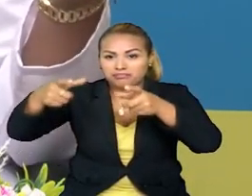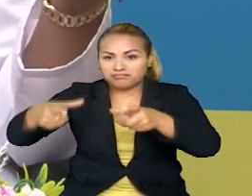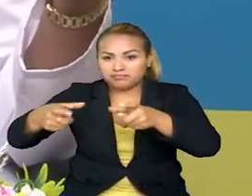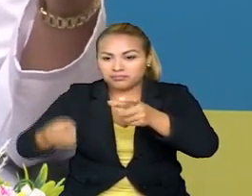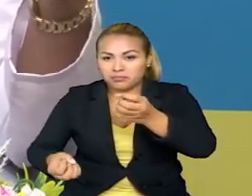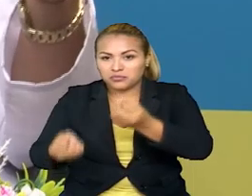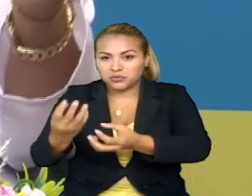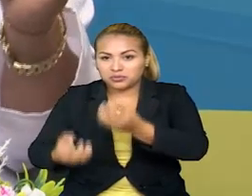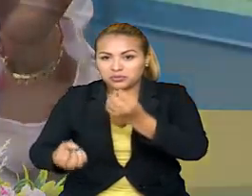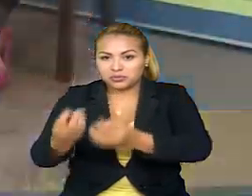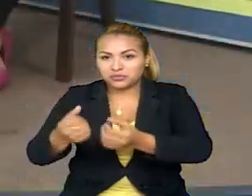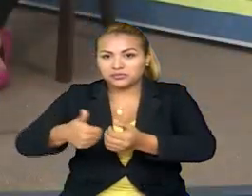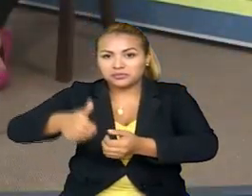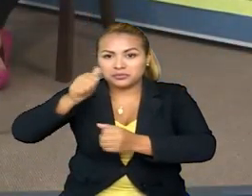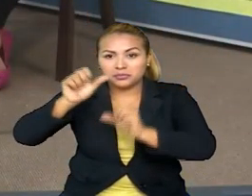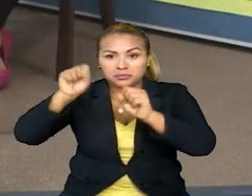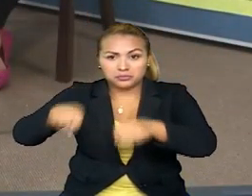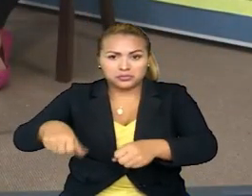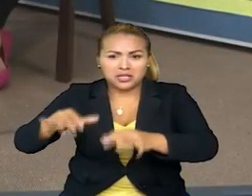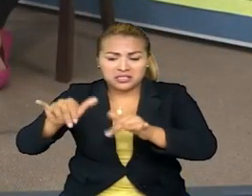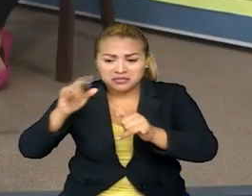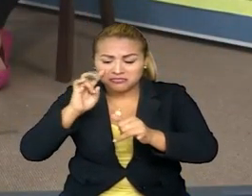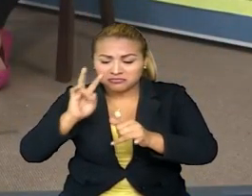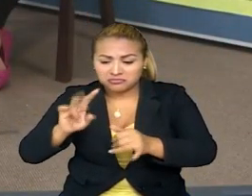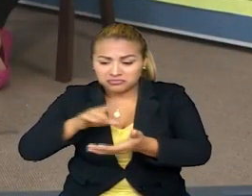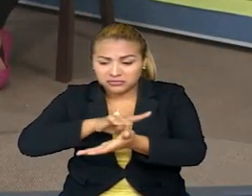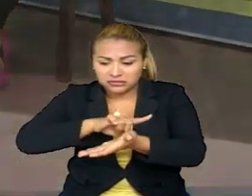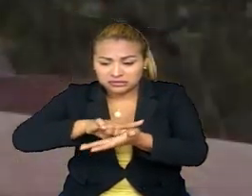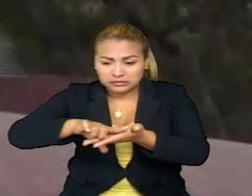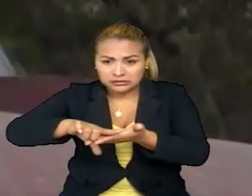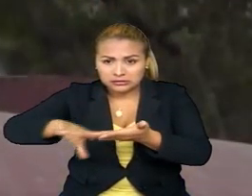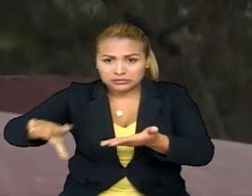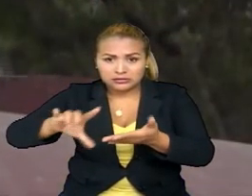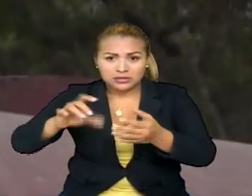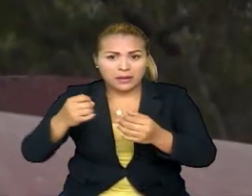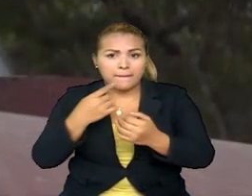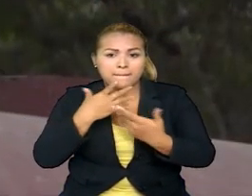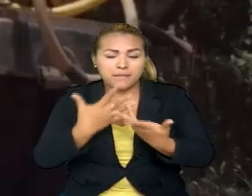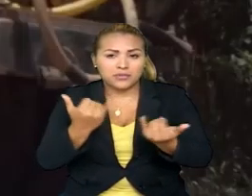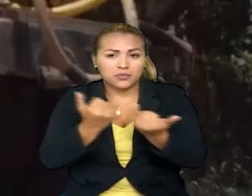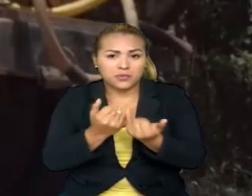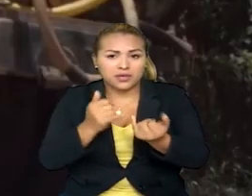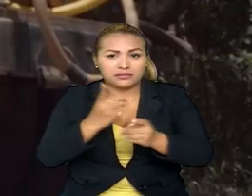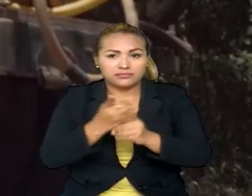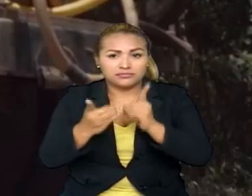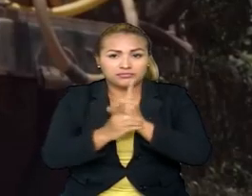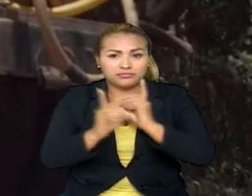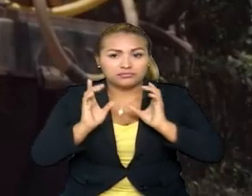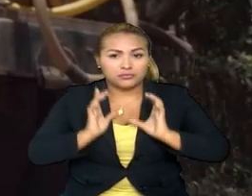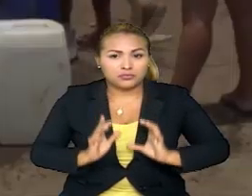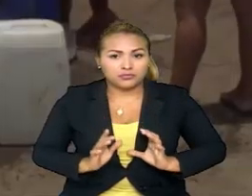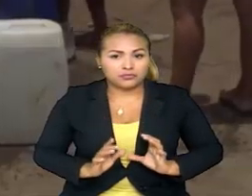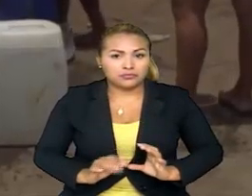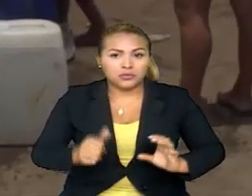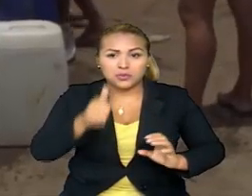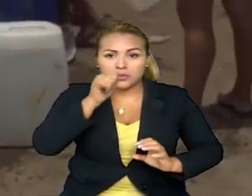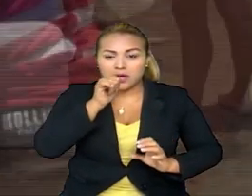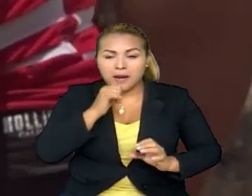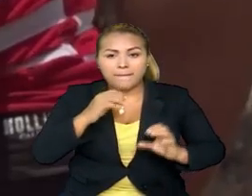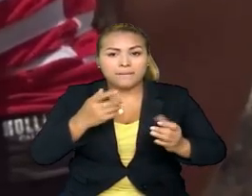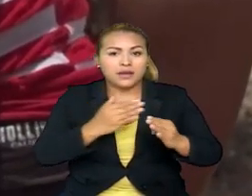pero no solamente viene en consumir agua segura sino consumir las las cantidades necesarias para prevenir enfermedades con el buen